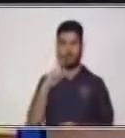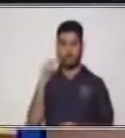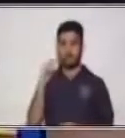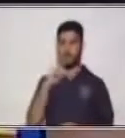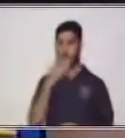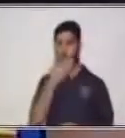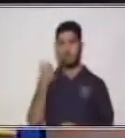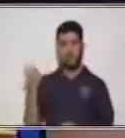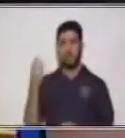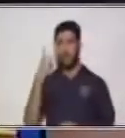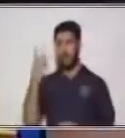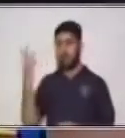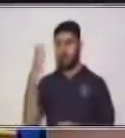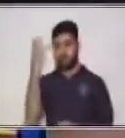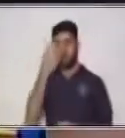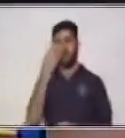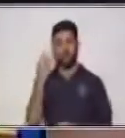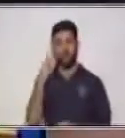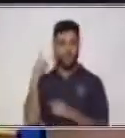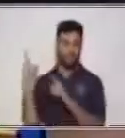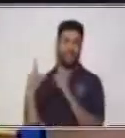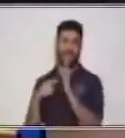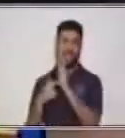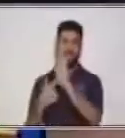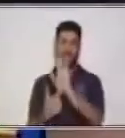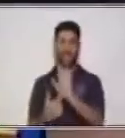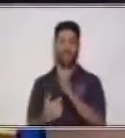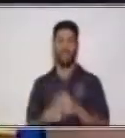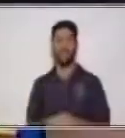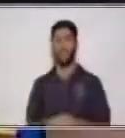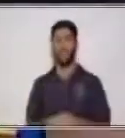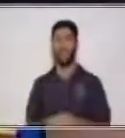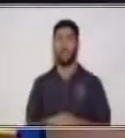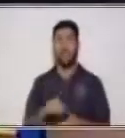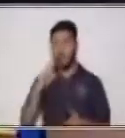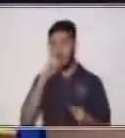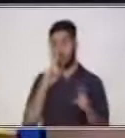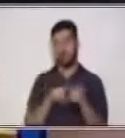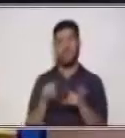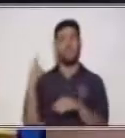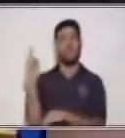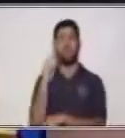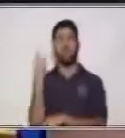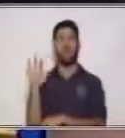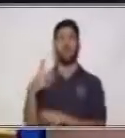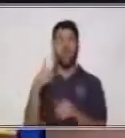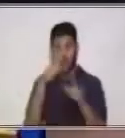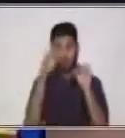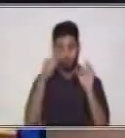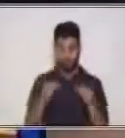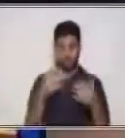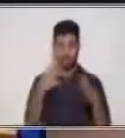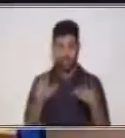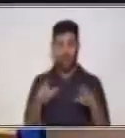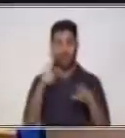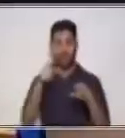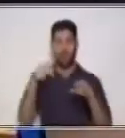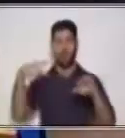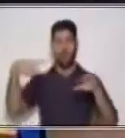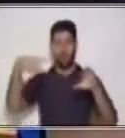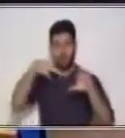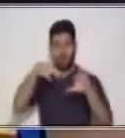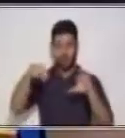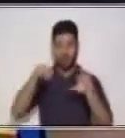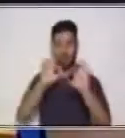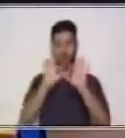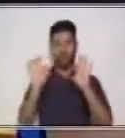los dos círculos y algo muy importante, porque si no, no es una alcancía, ¿verdad? Entonces es muy importante que le hagamos la